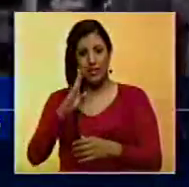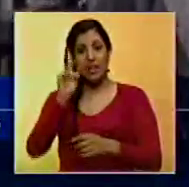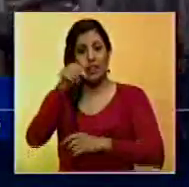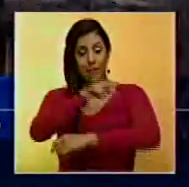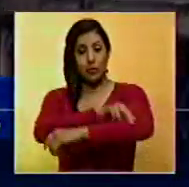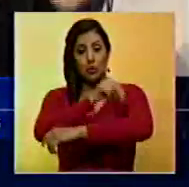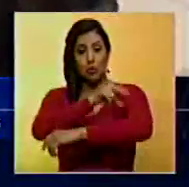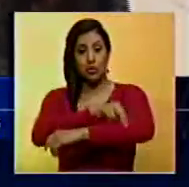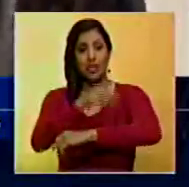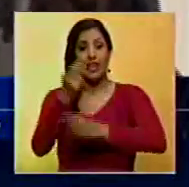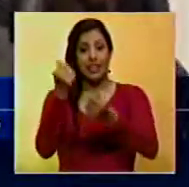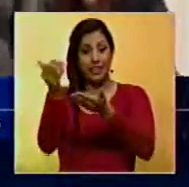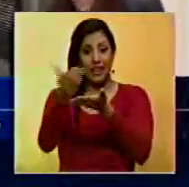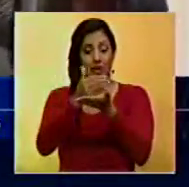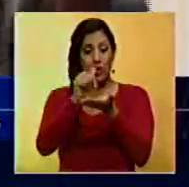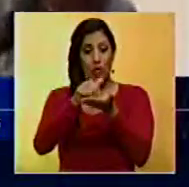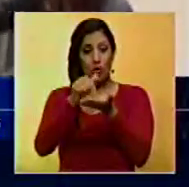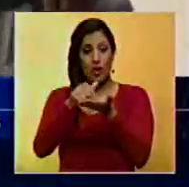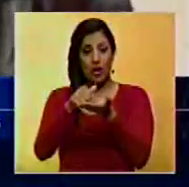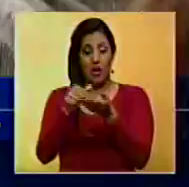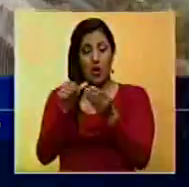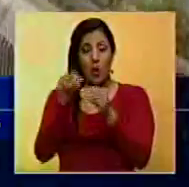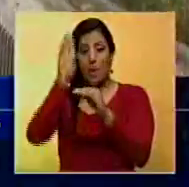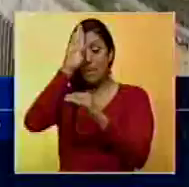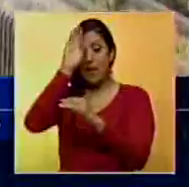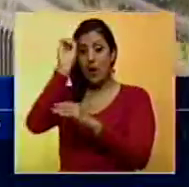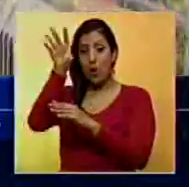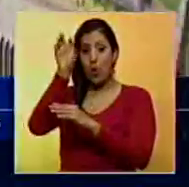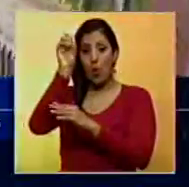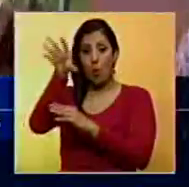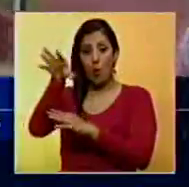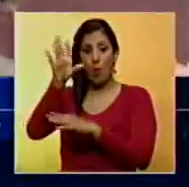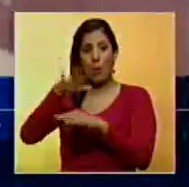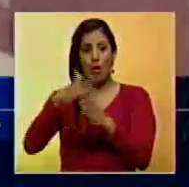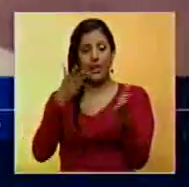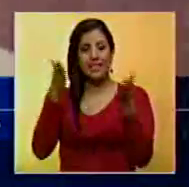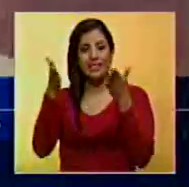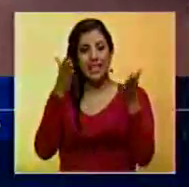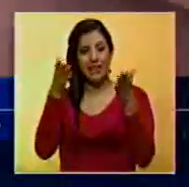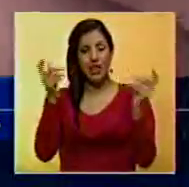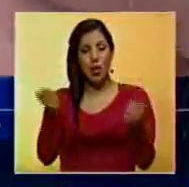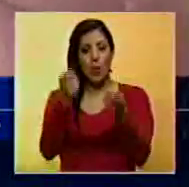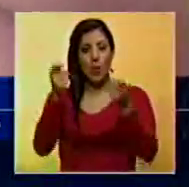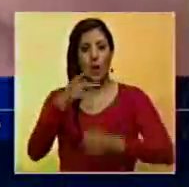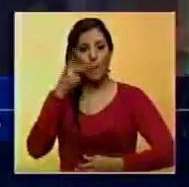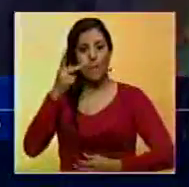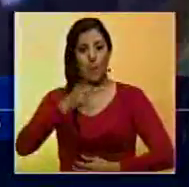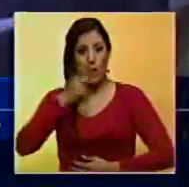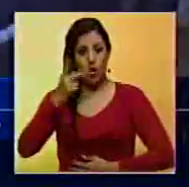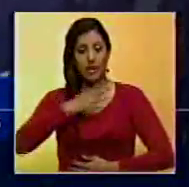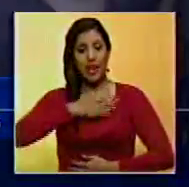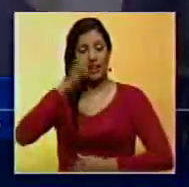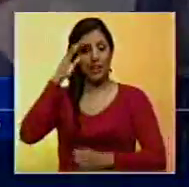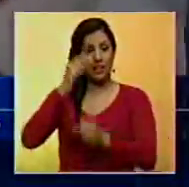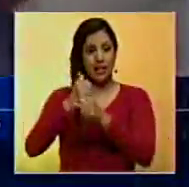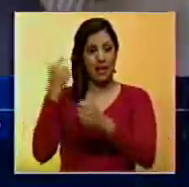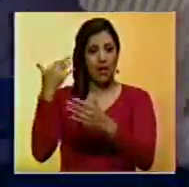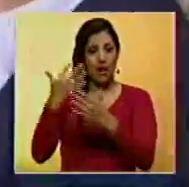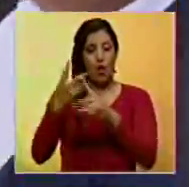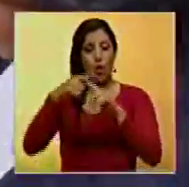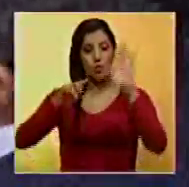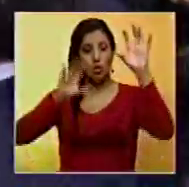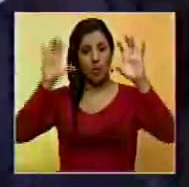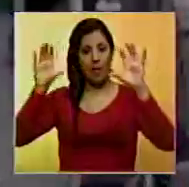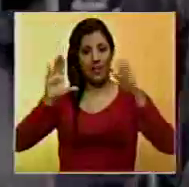suiza y que el dinero recibió en sus cuentas era por los servicios en las campañas políticas en las que había trabajado en otros